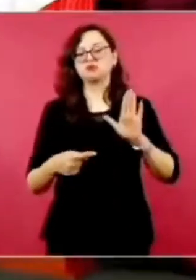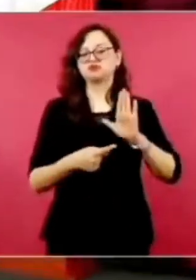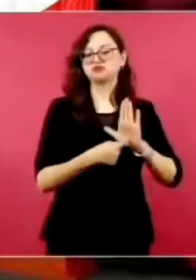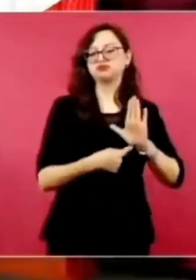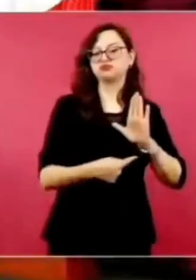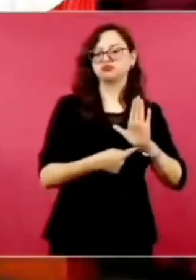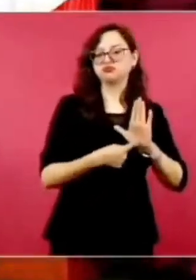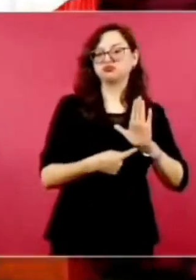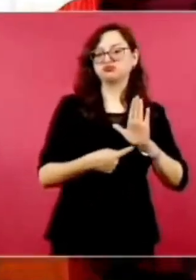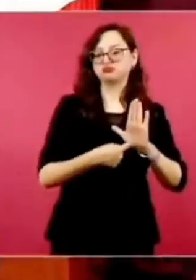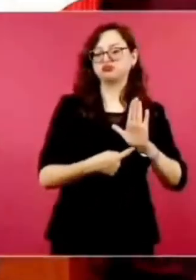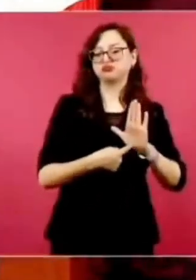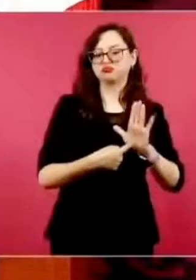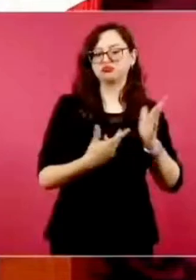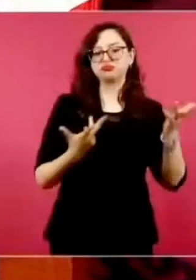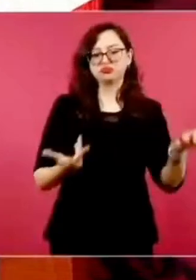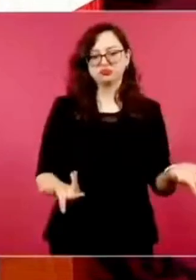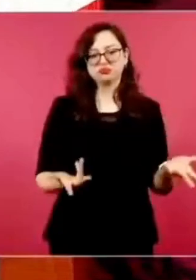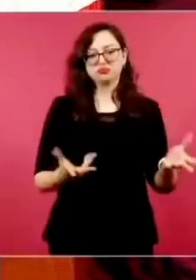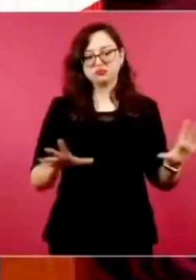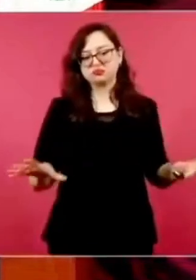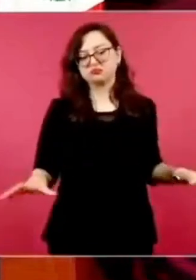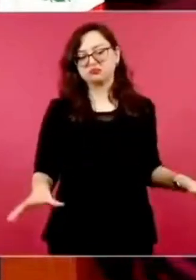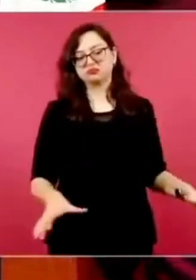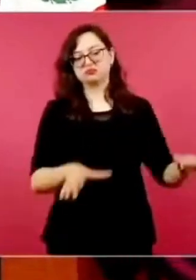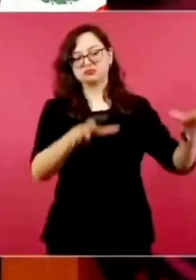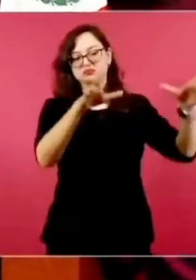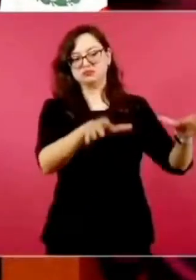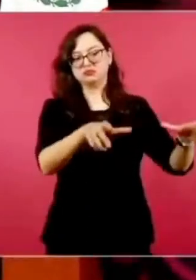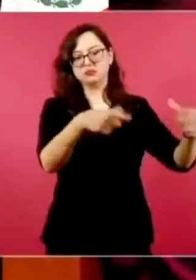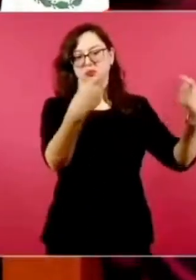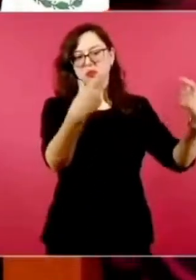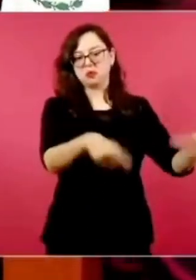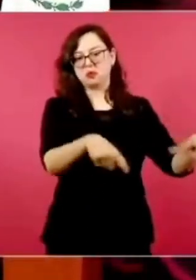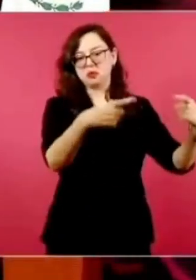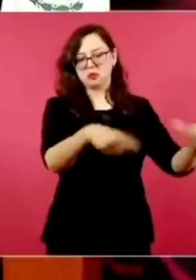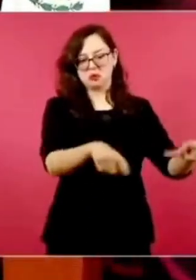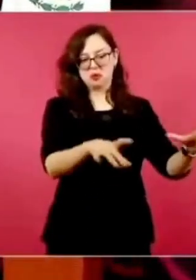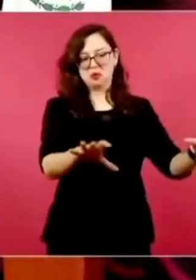que está al servicio de la oligarquía o de la llamada